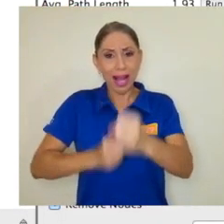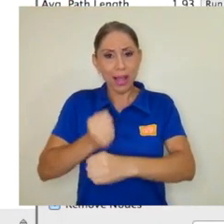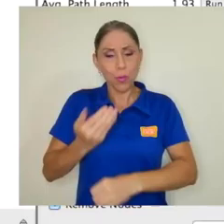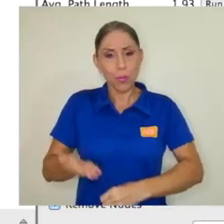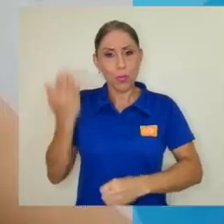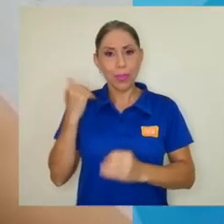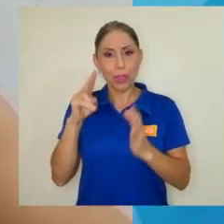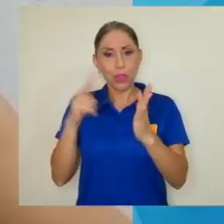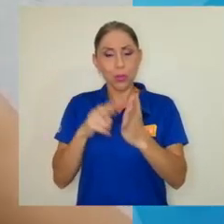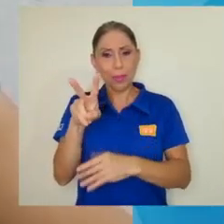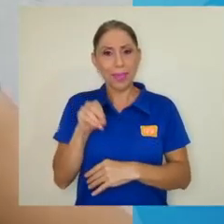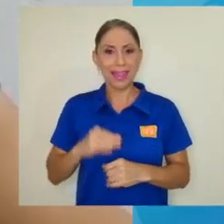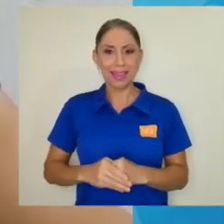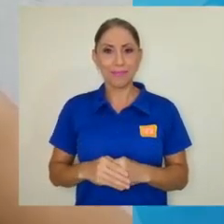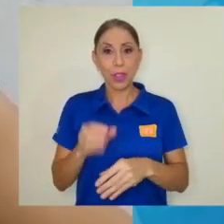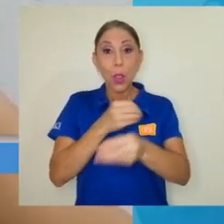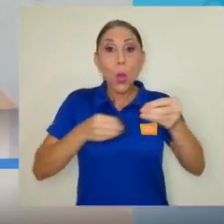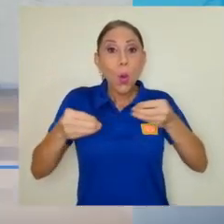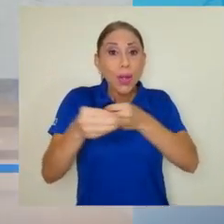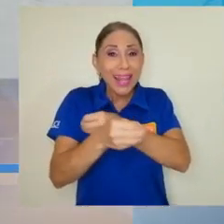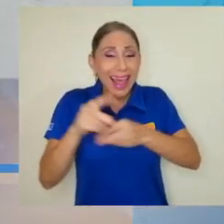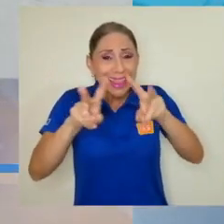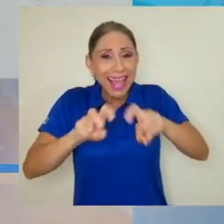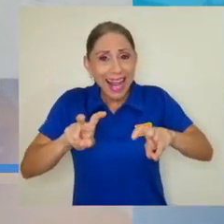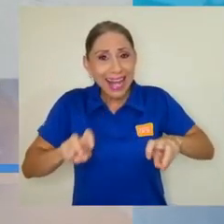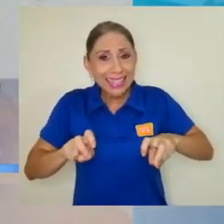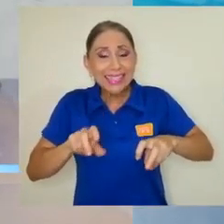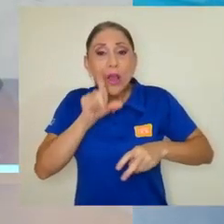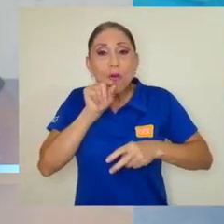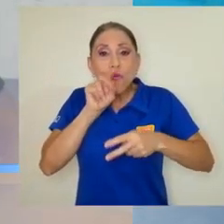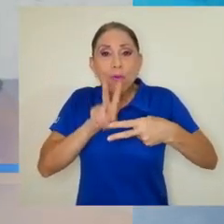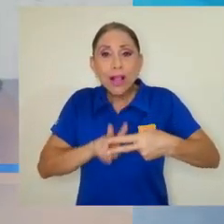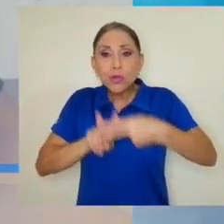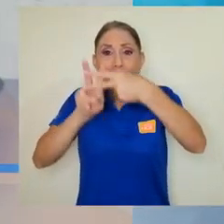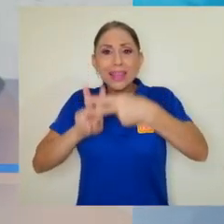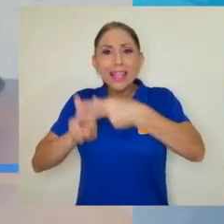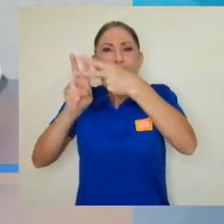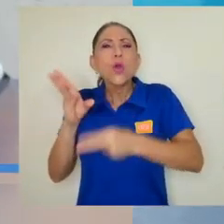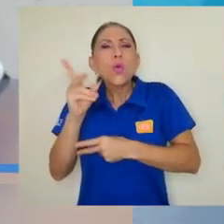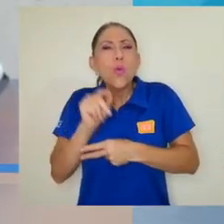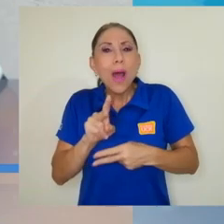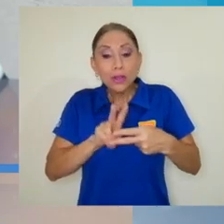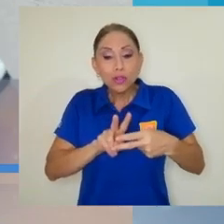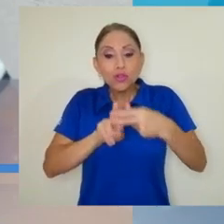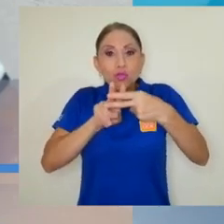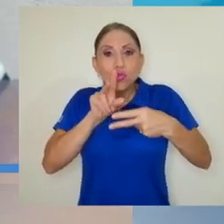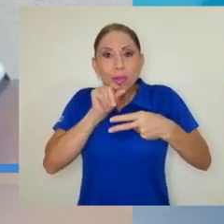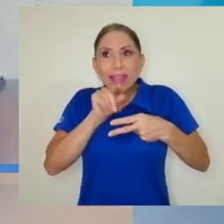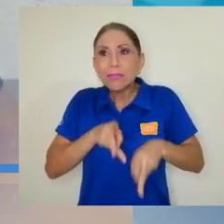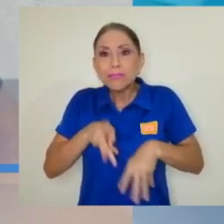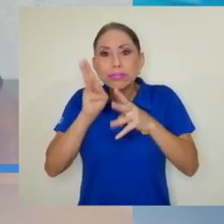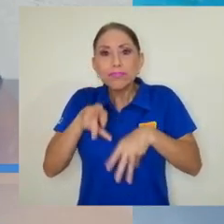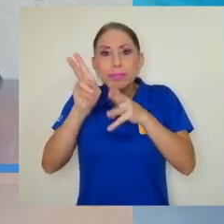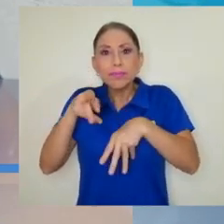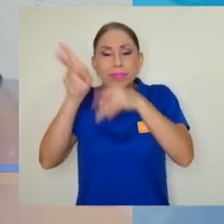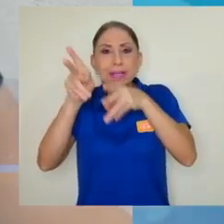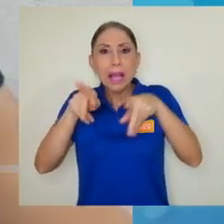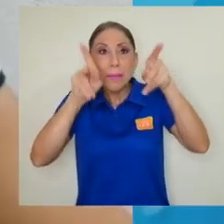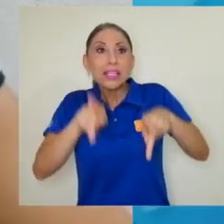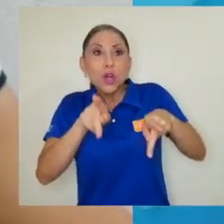relacionados al COVID-19. Para esto, emplearon un software llamado Gephi que les permitió extraer los datos y se centraron en el